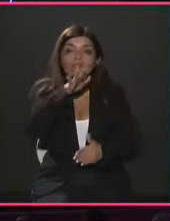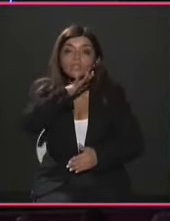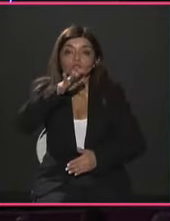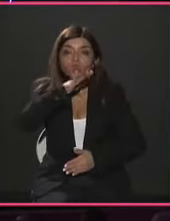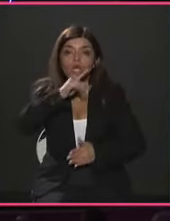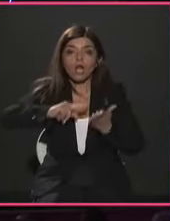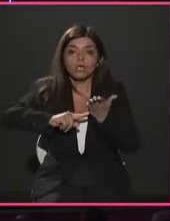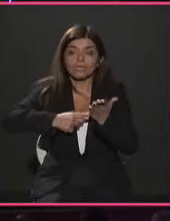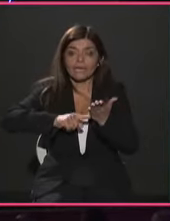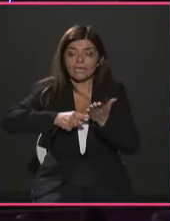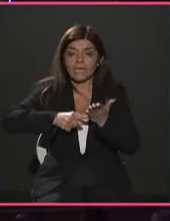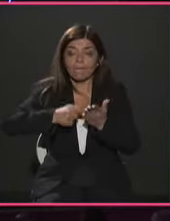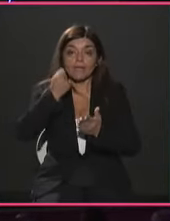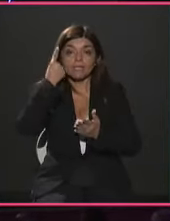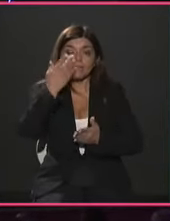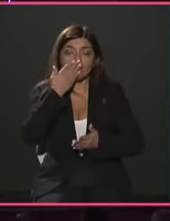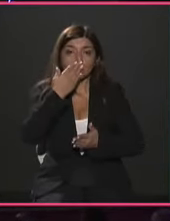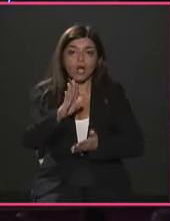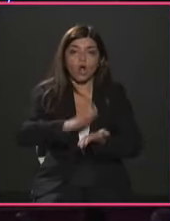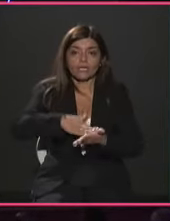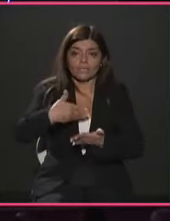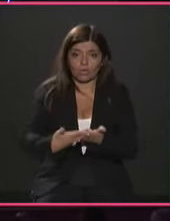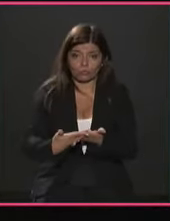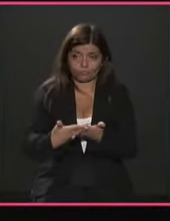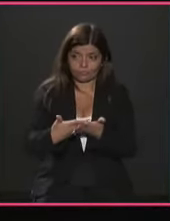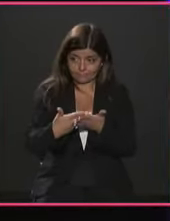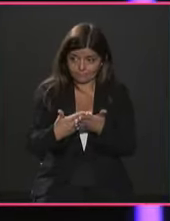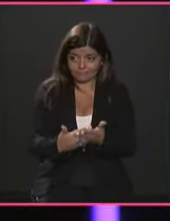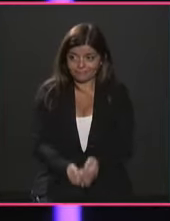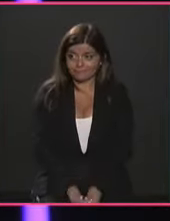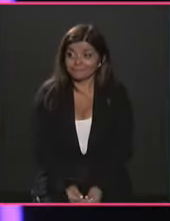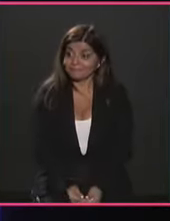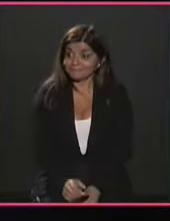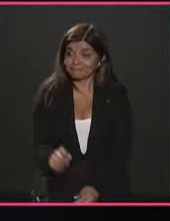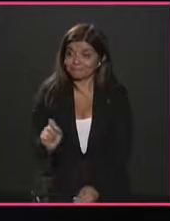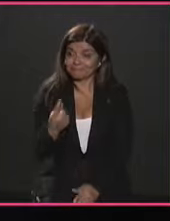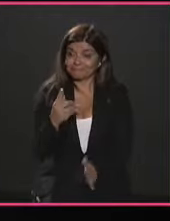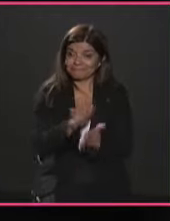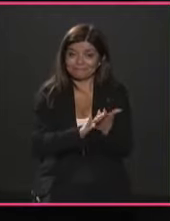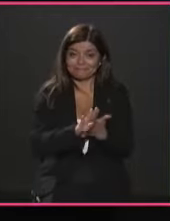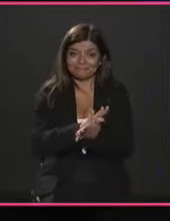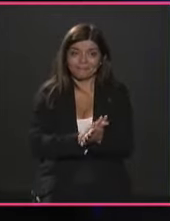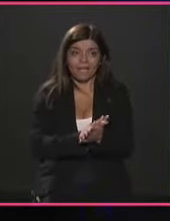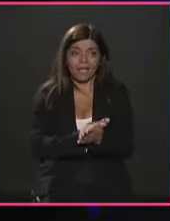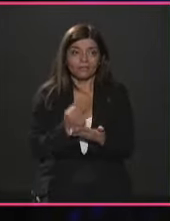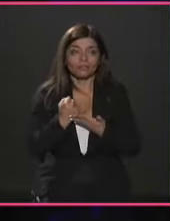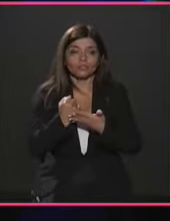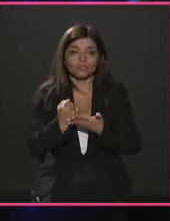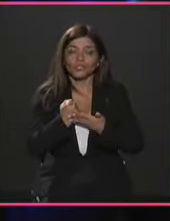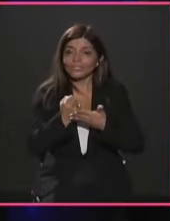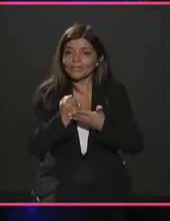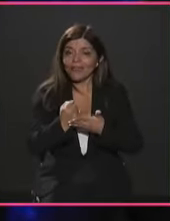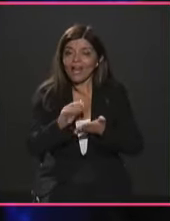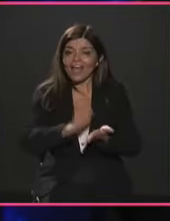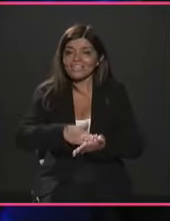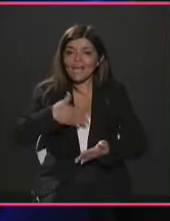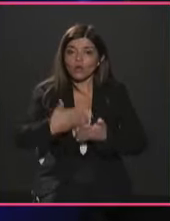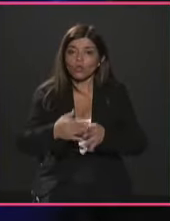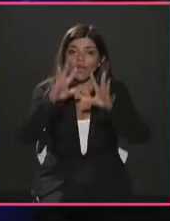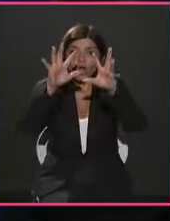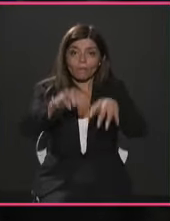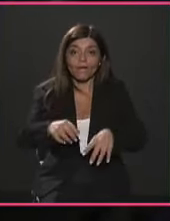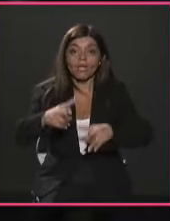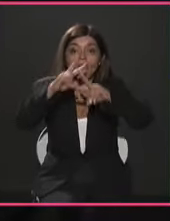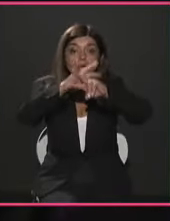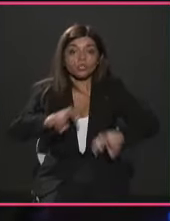esta tecnología para entender mejor la salud como primer ejemplo podemos intentar contribuir a la salud de los animales durante mi tiempo de